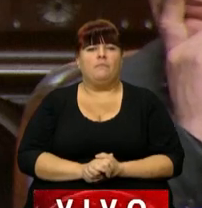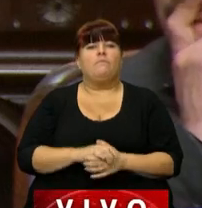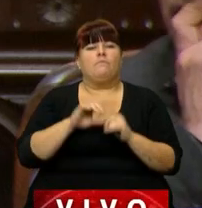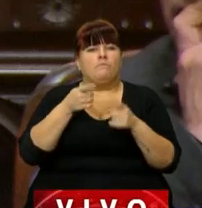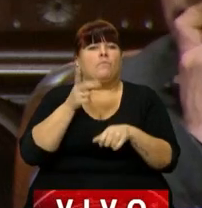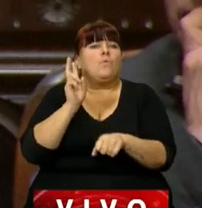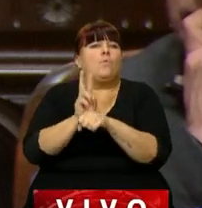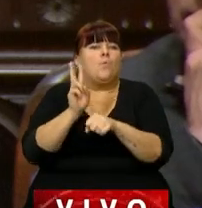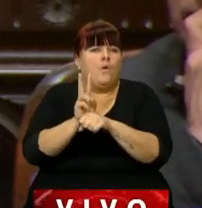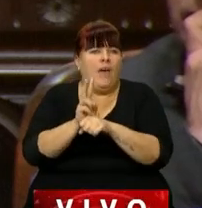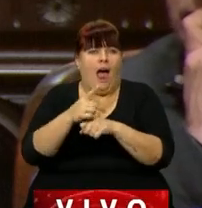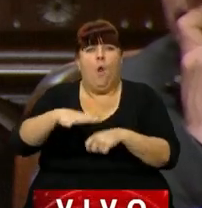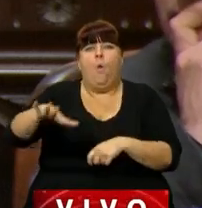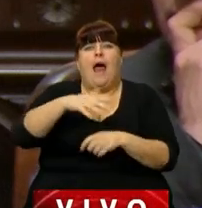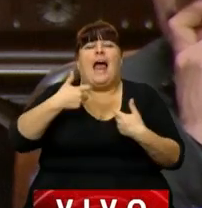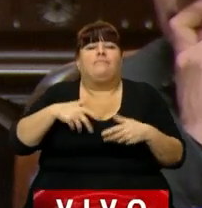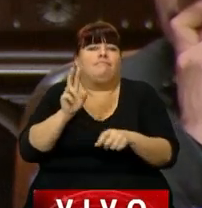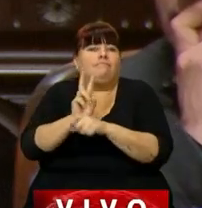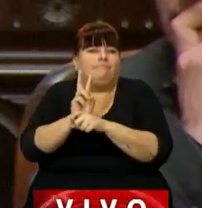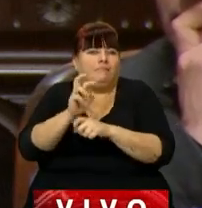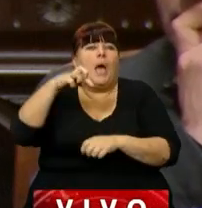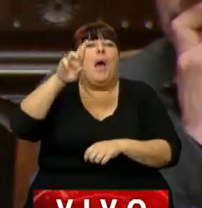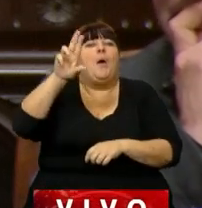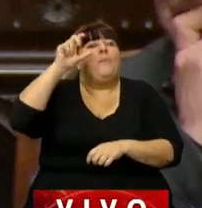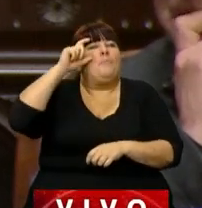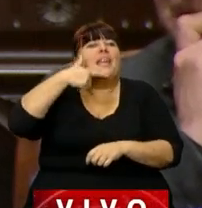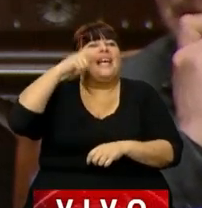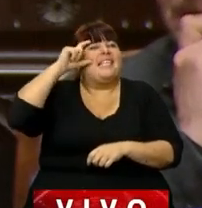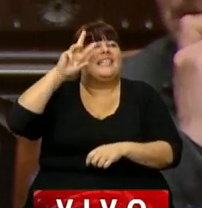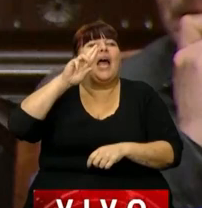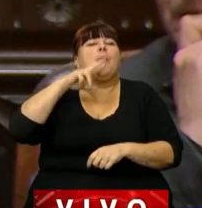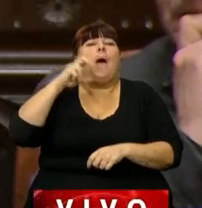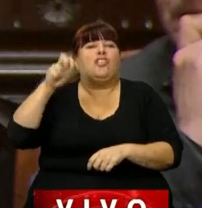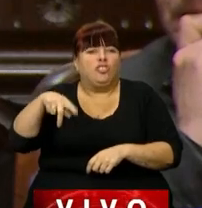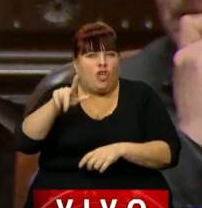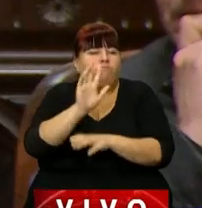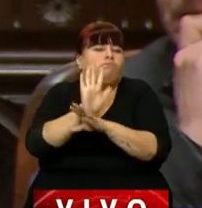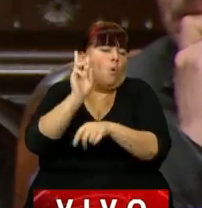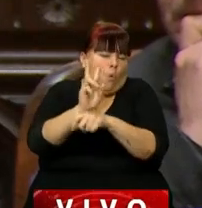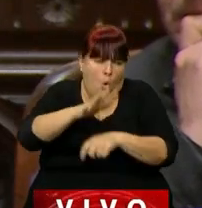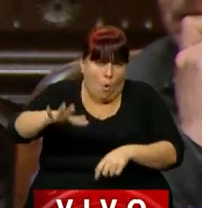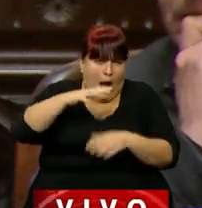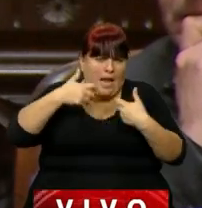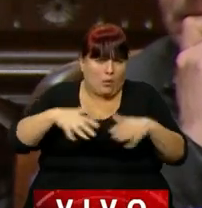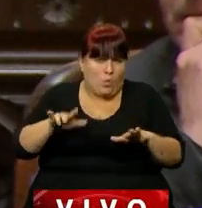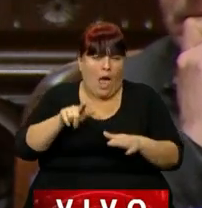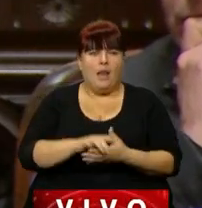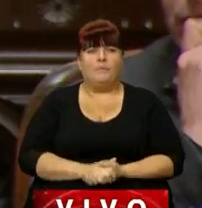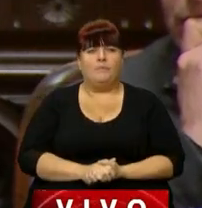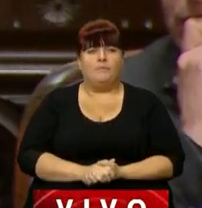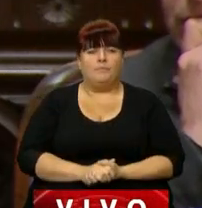de conservación del recurso natural, preservación, dice textualmente el artículo, preservación del recurso